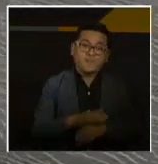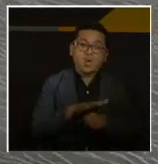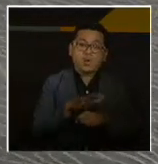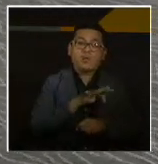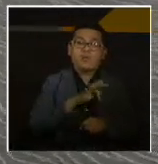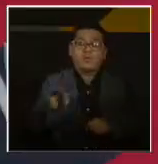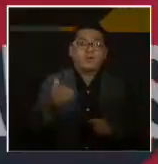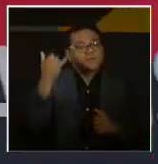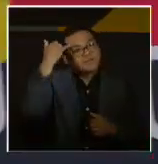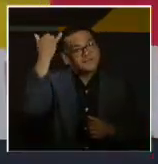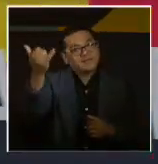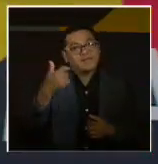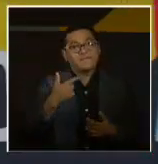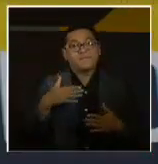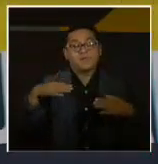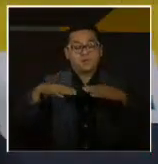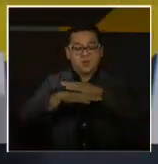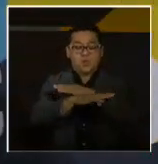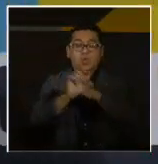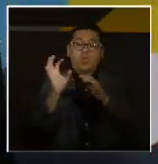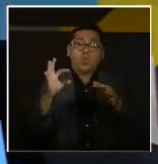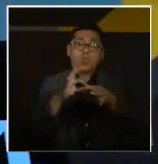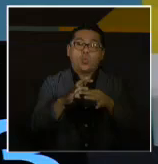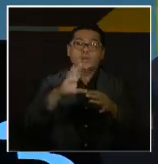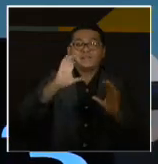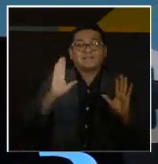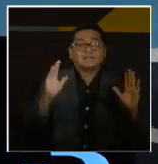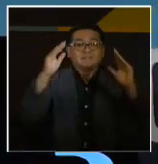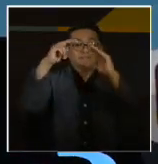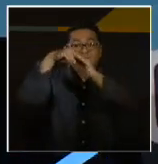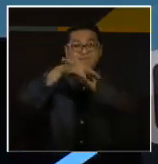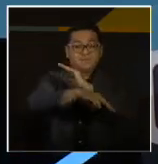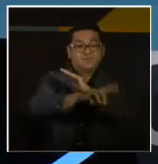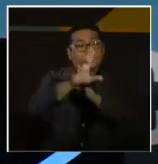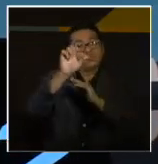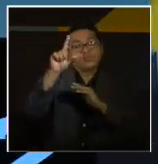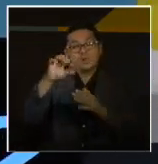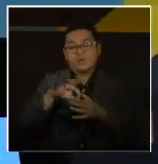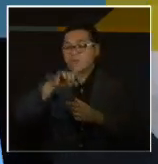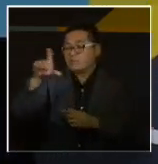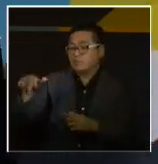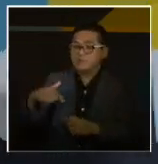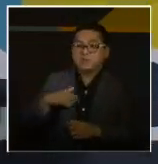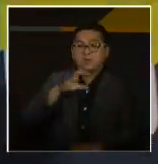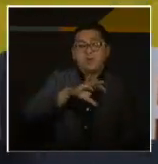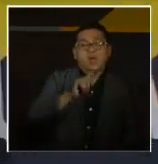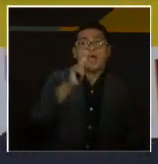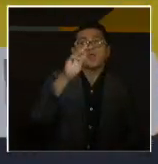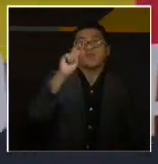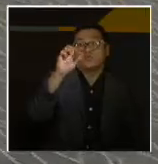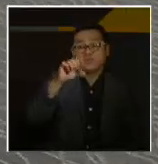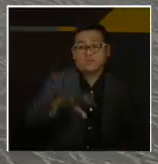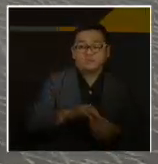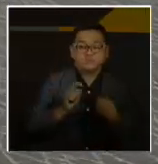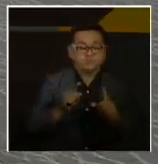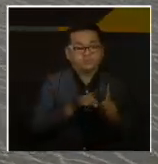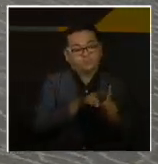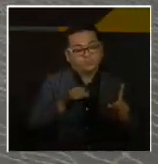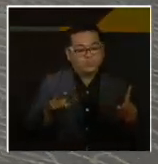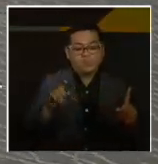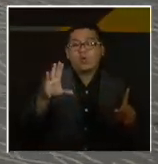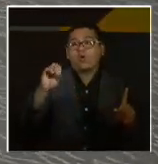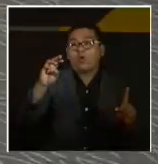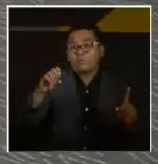cual proponemos hacer una carretera que una a Chichén Itzá con Uxmal, pasando de Cantunil por los municipios